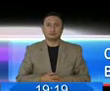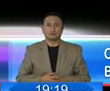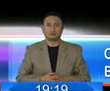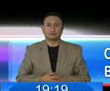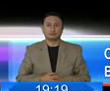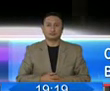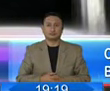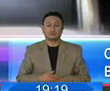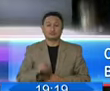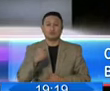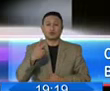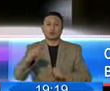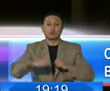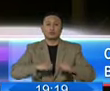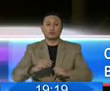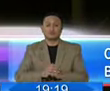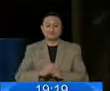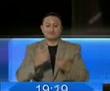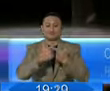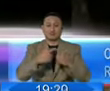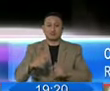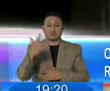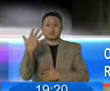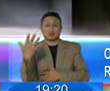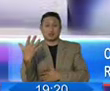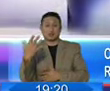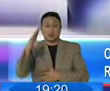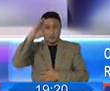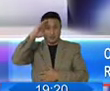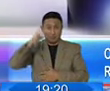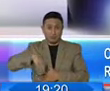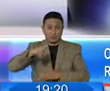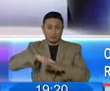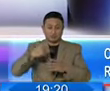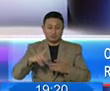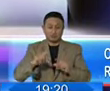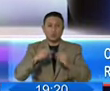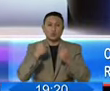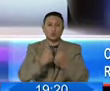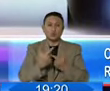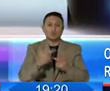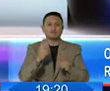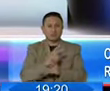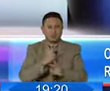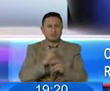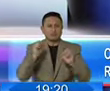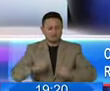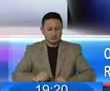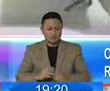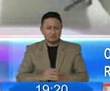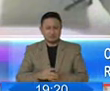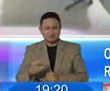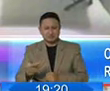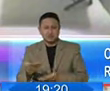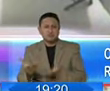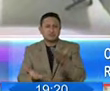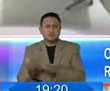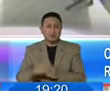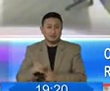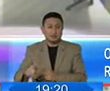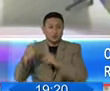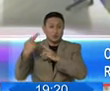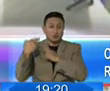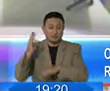segundo operativo denominado Libertad 5, los agentes policiales desarticularon una presunta banda, quien aparentemente habría sido la responsable